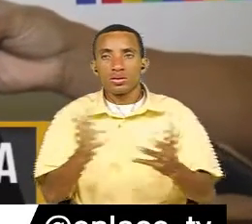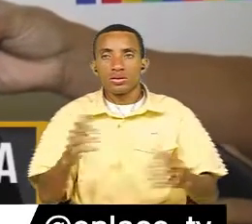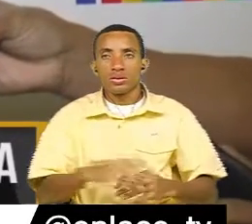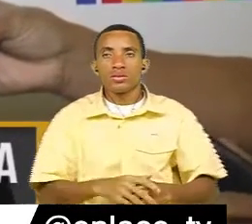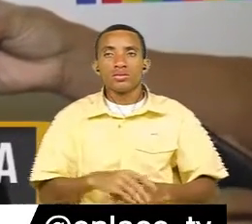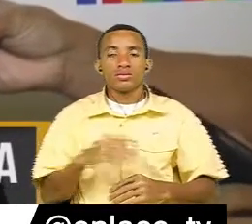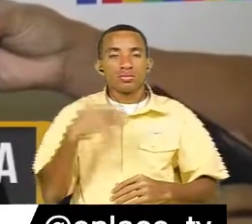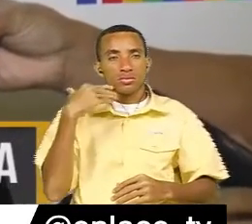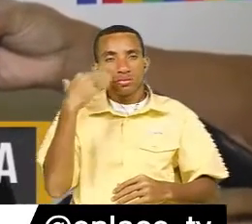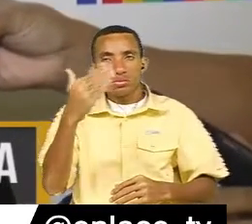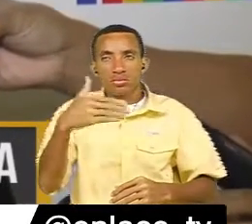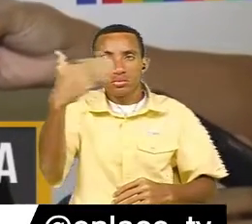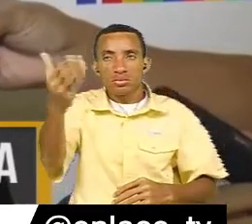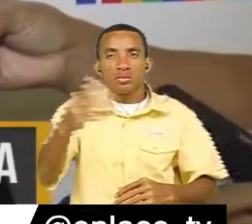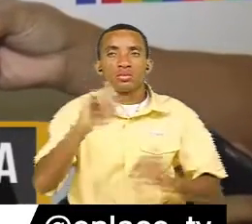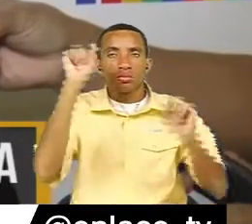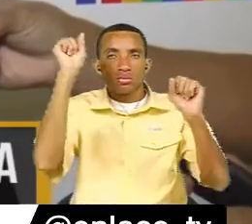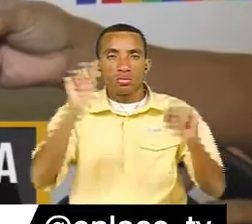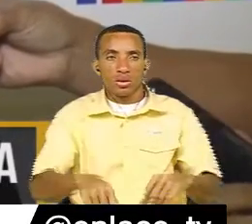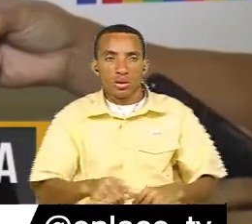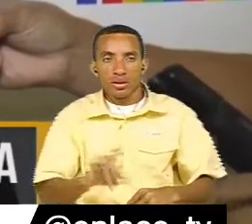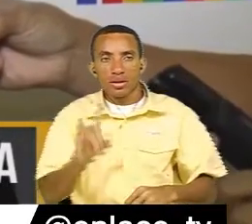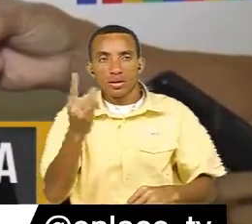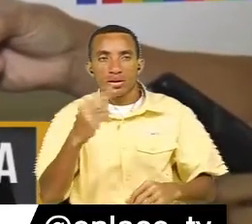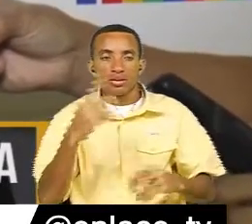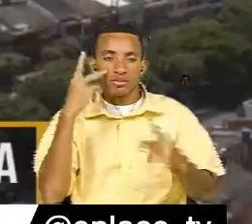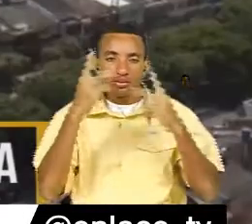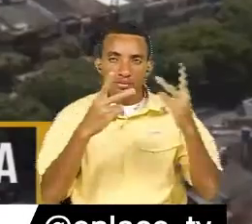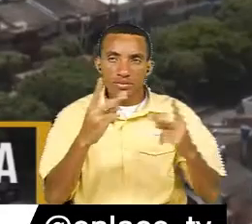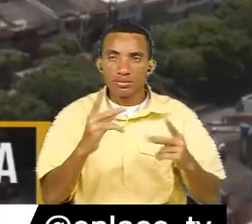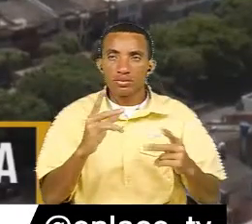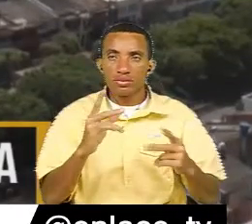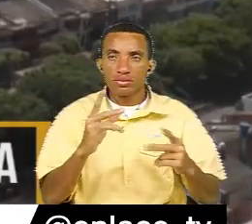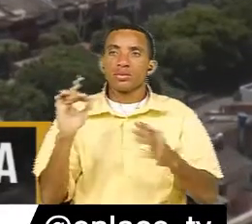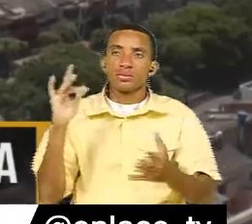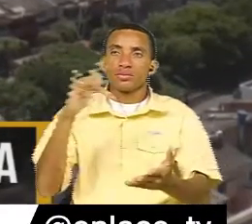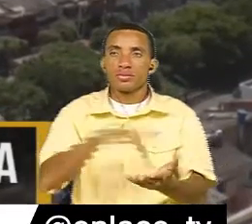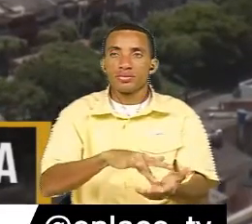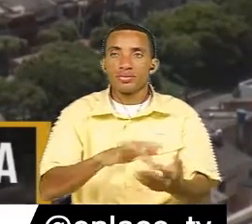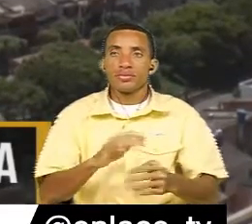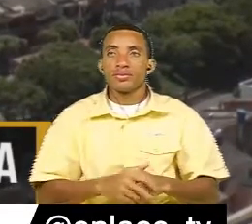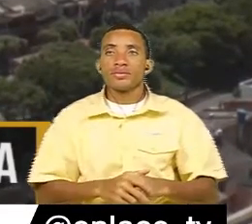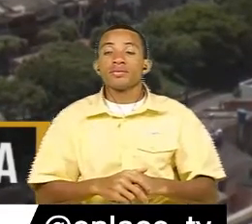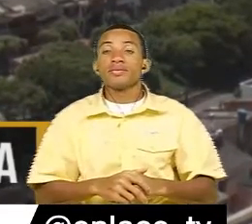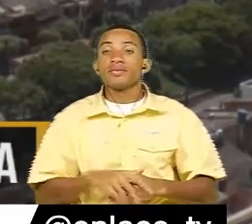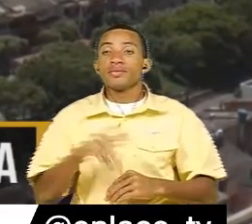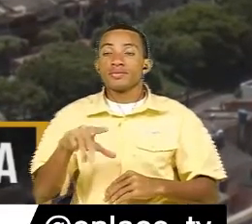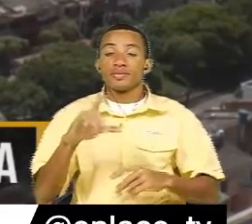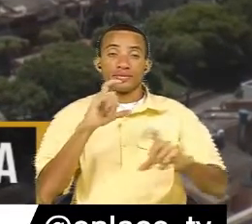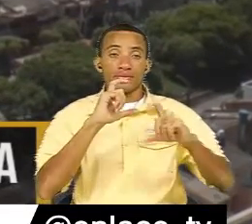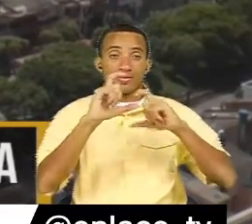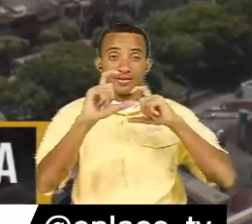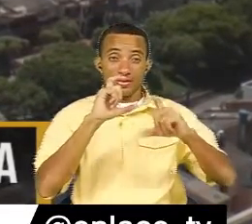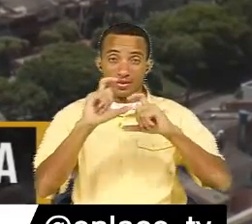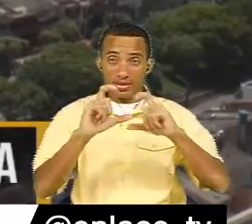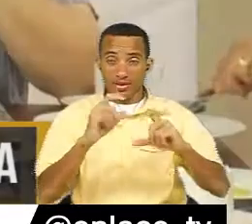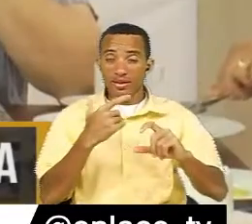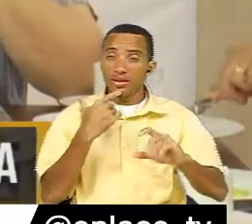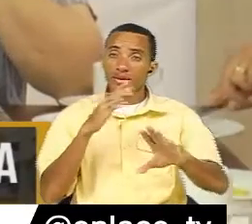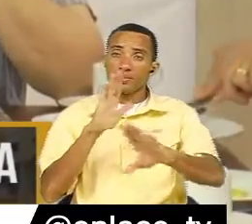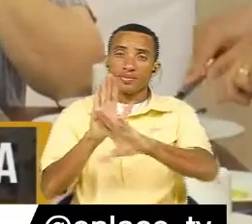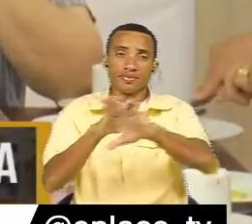largo plazo Barranca puede convertirse en un destino de paso. Aunque según el informe de la Cámara de Comercio de Barranca Bermeja, en la que se anuncian